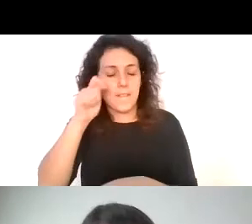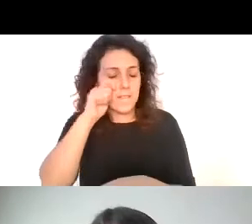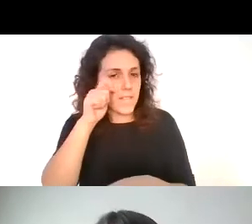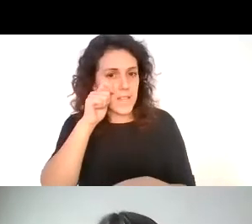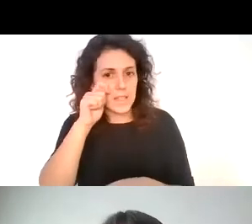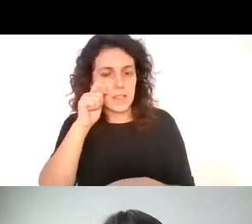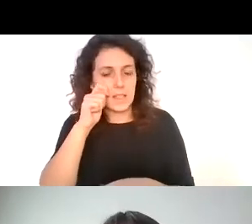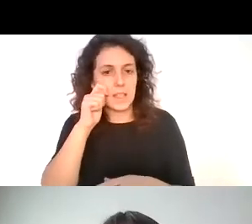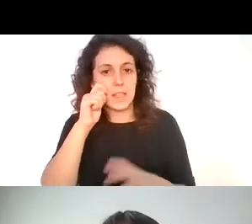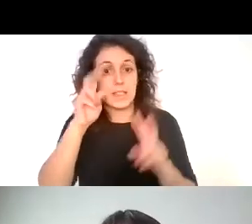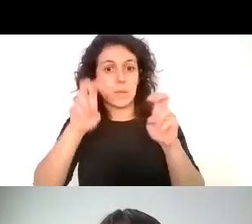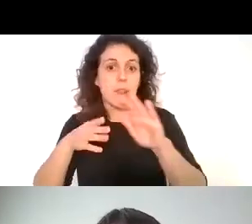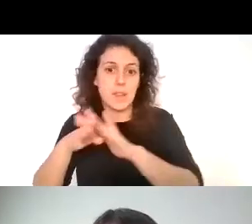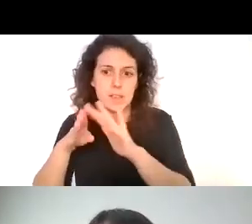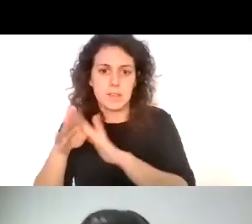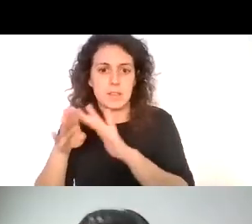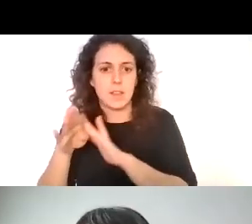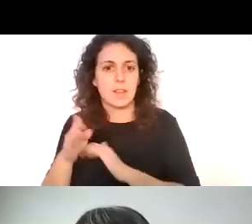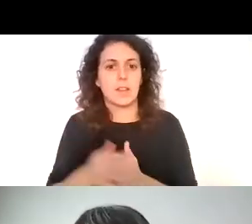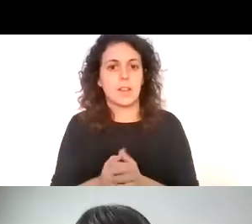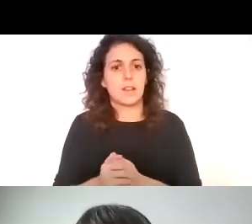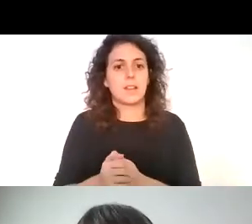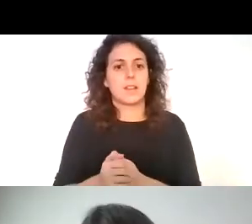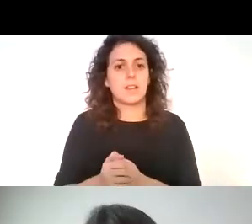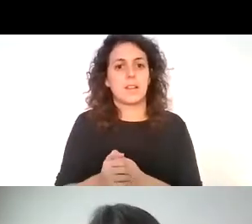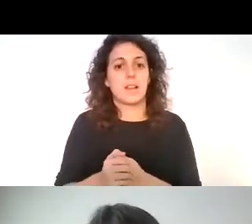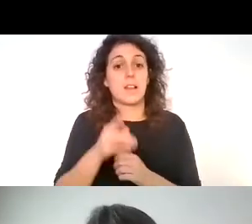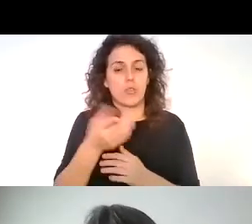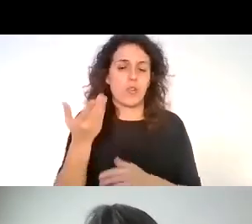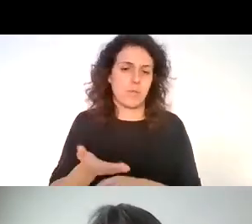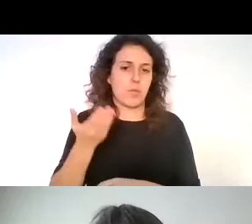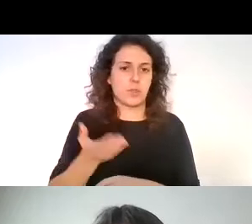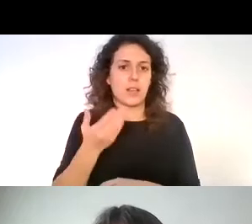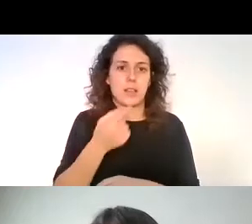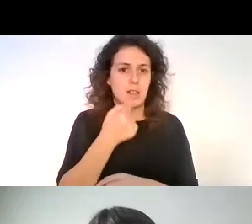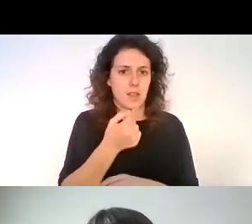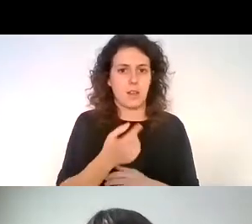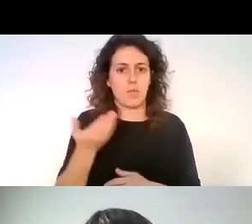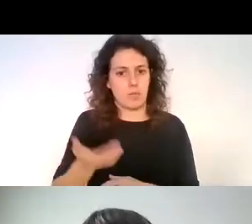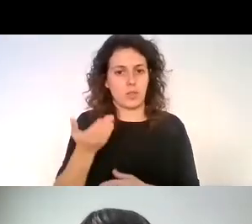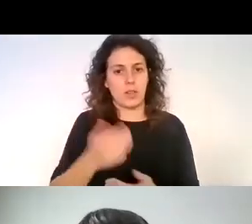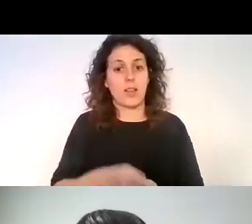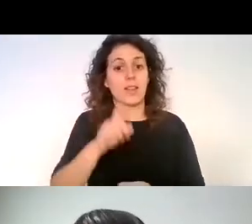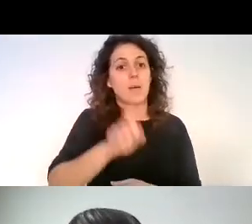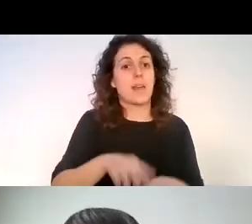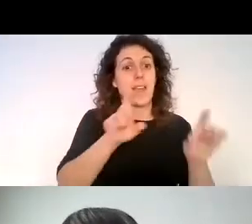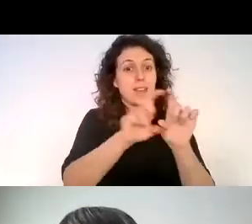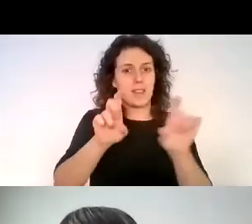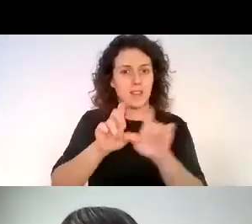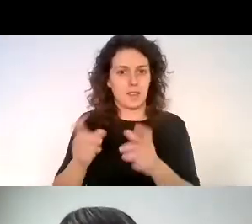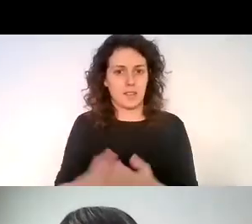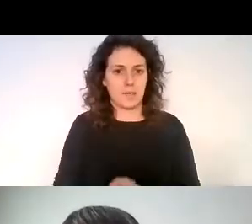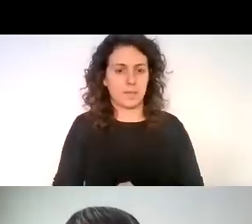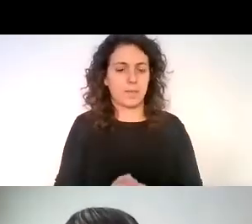de la accesibilidad. Y por eso creemos que es importante mencionarlo. También entidades, no hemos hecho todo este